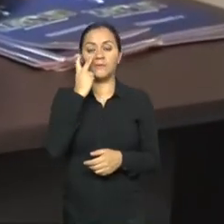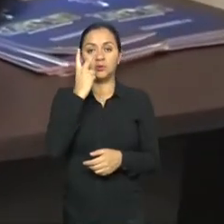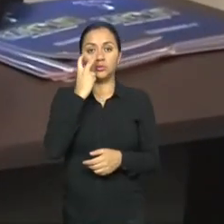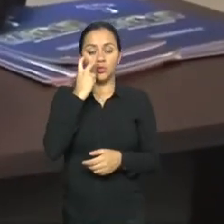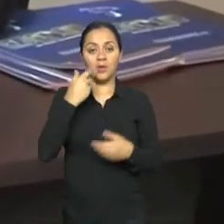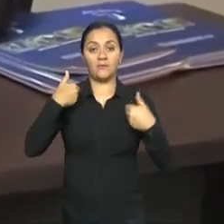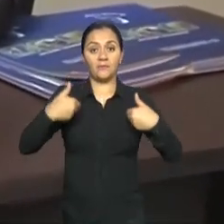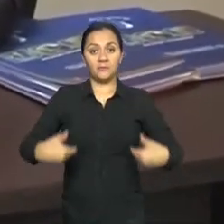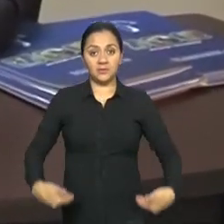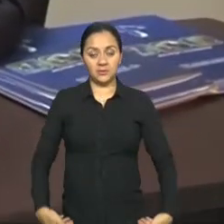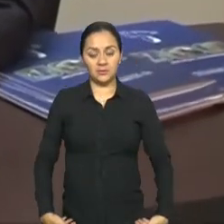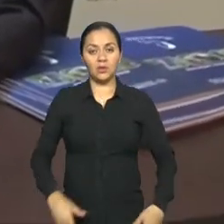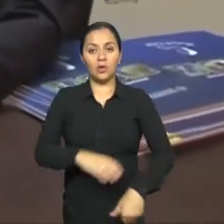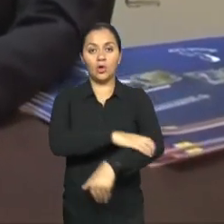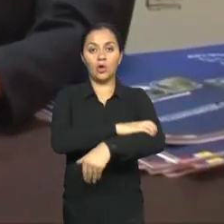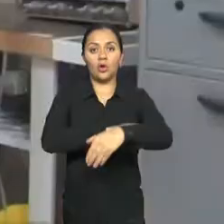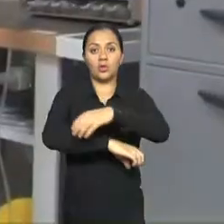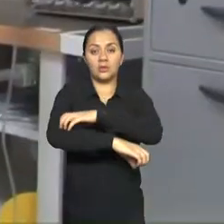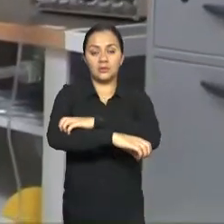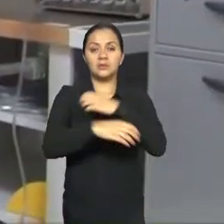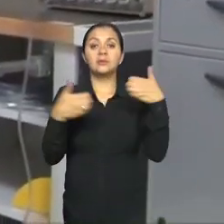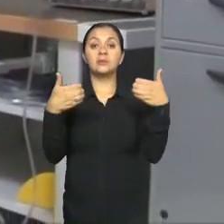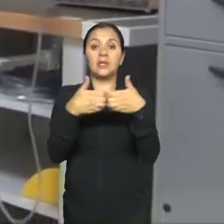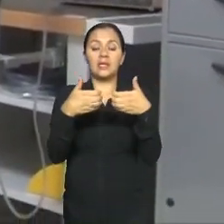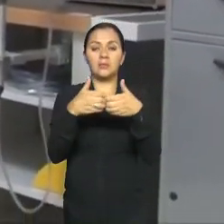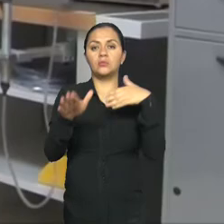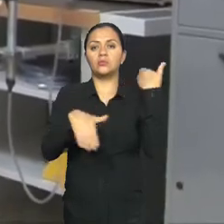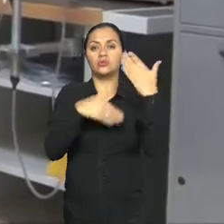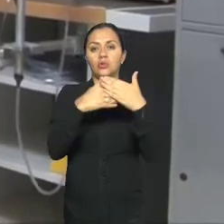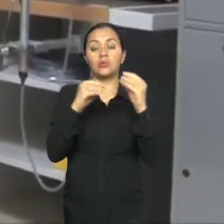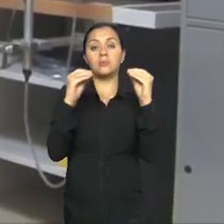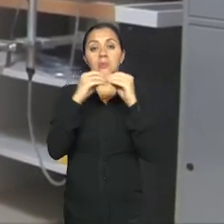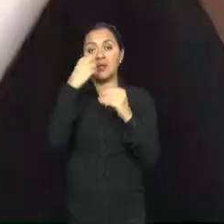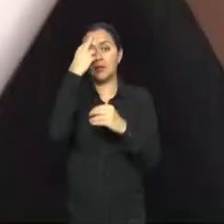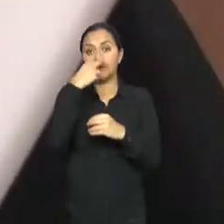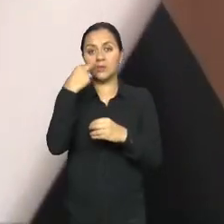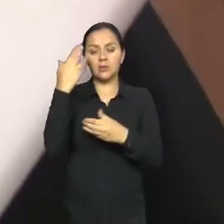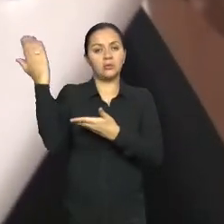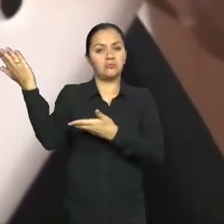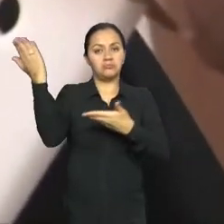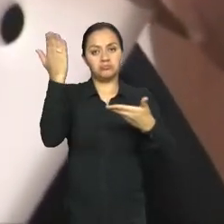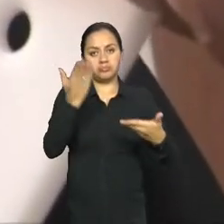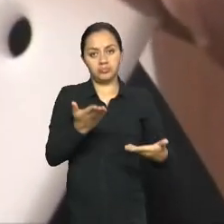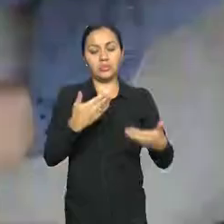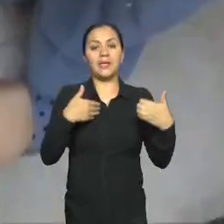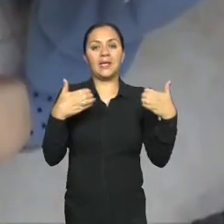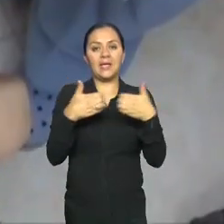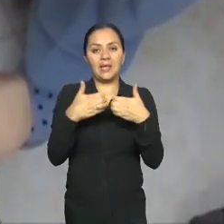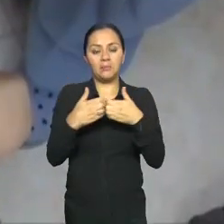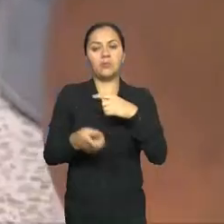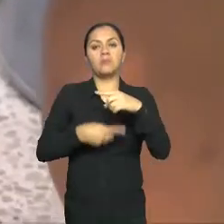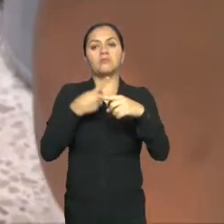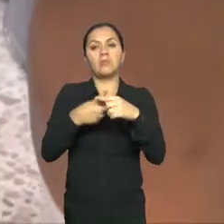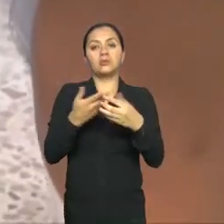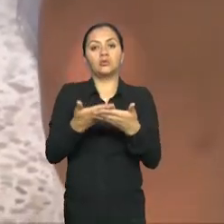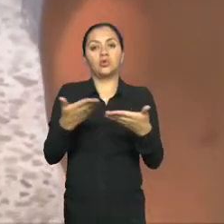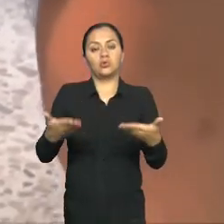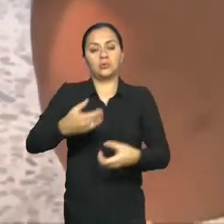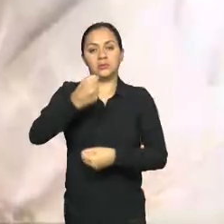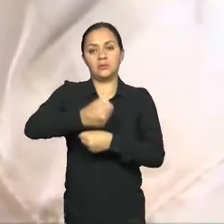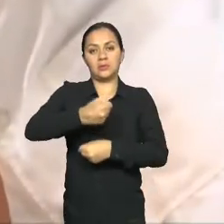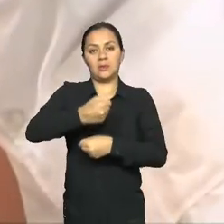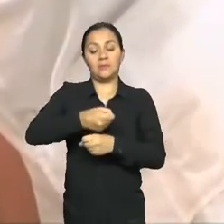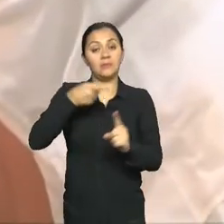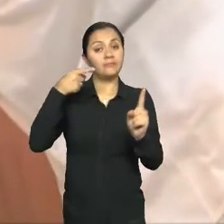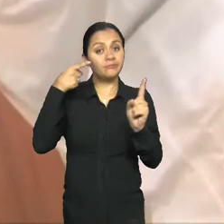Órtesis. Equipos, medicamentos y elementos necesarios para su rehabilitación. Equipos, maquinarias y útiles de trabajo,